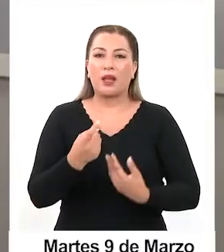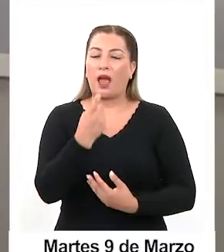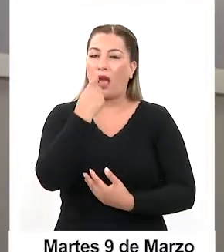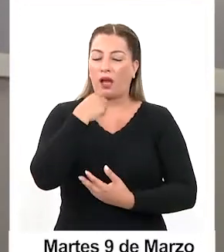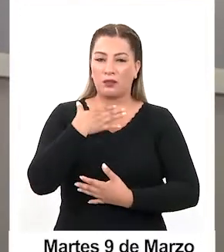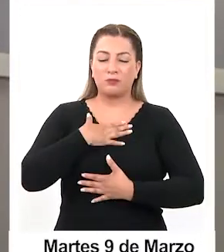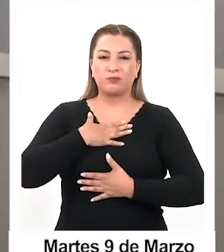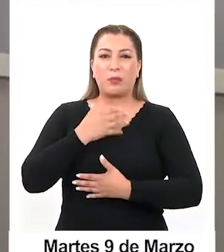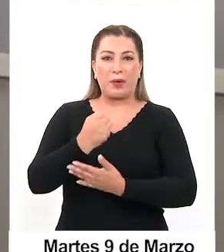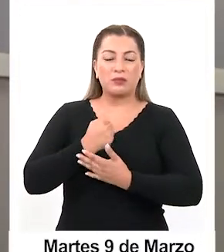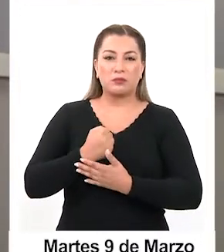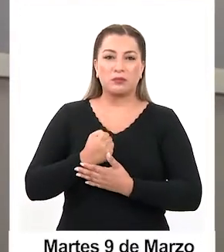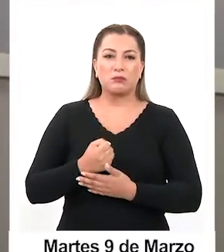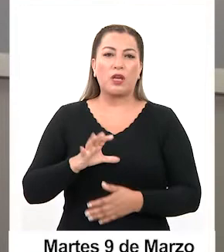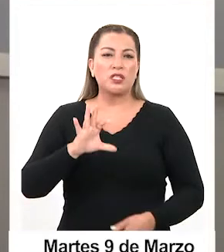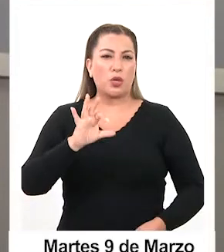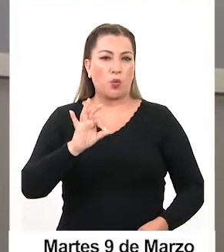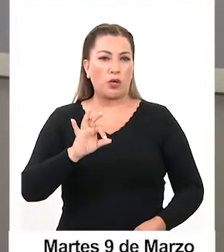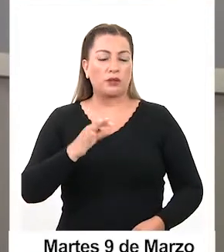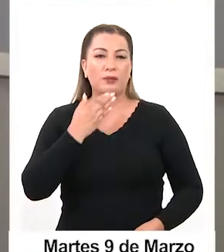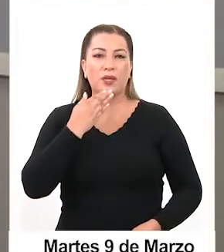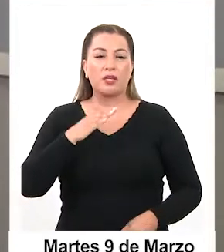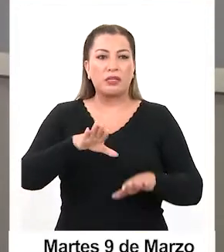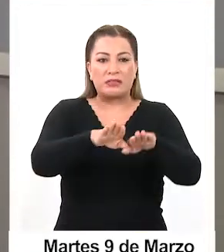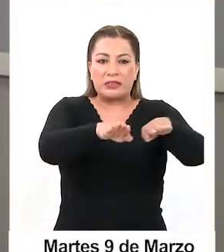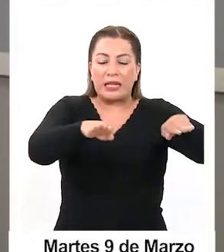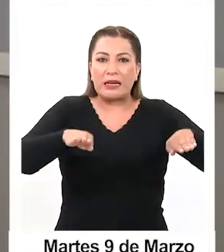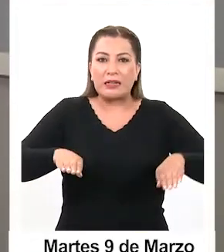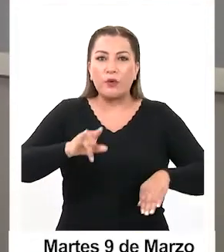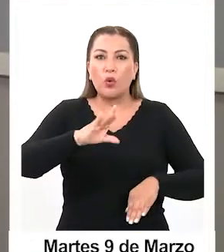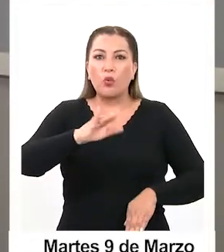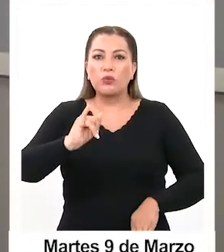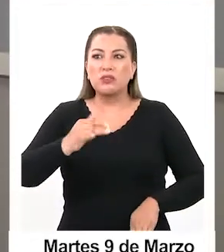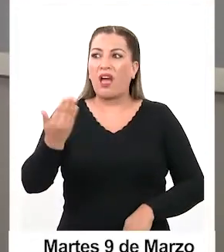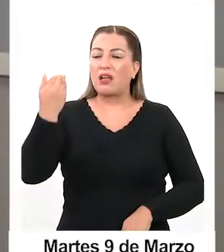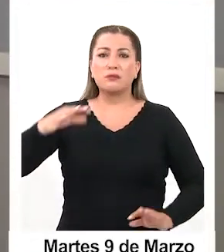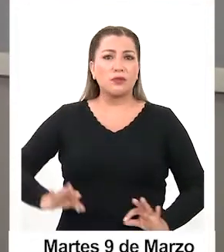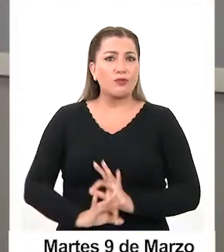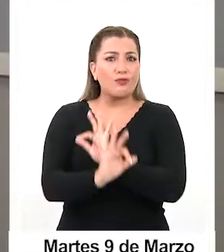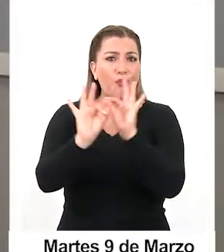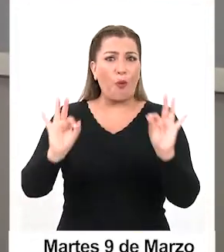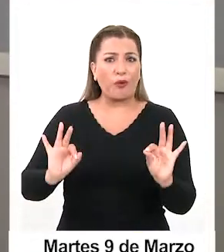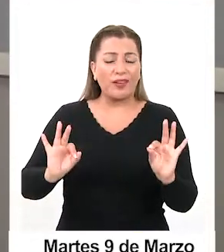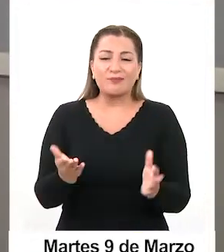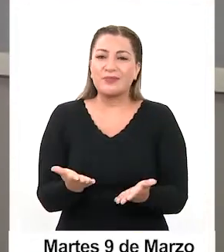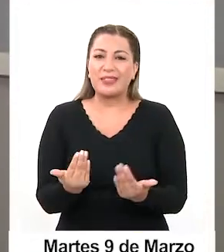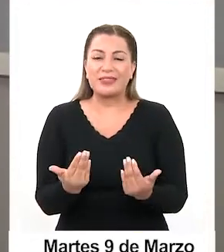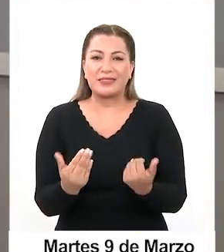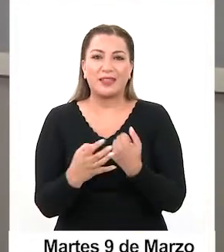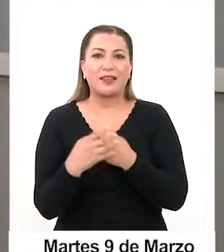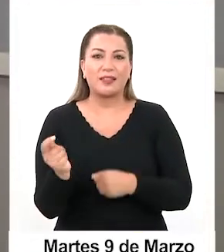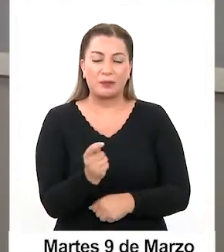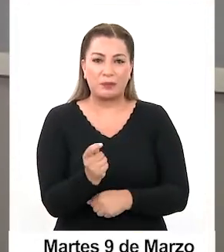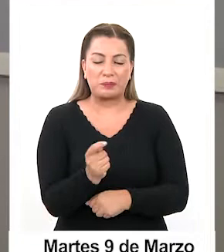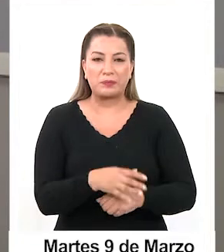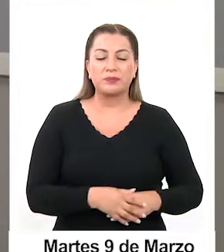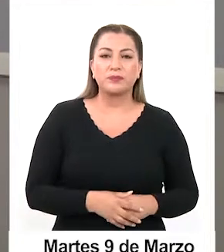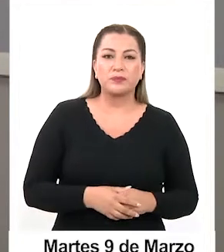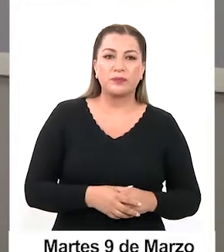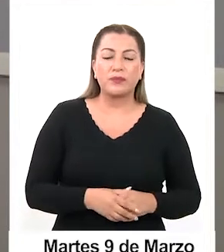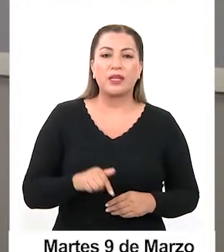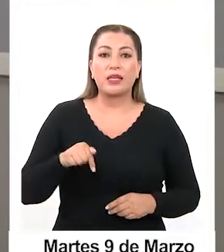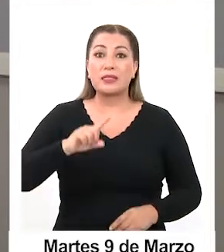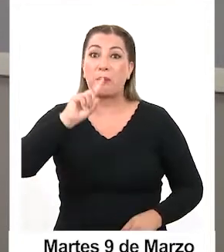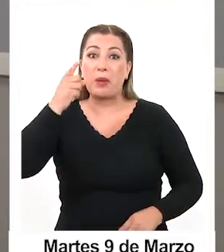poder soportar más de 50 camas UCI que en ese momento nunca se había visto la necesidad de la región de tener. En general, esa